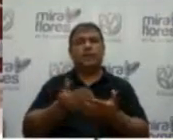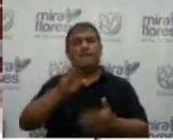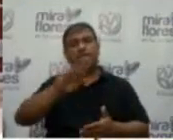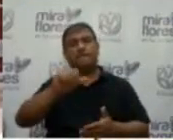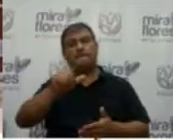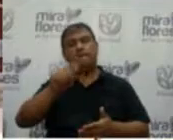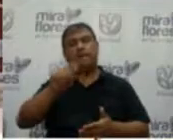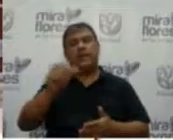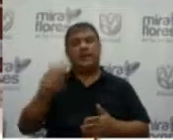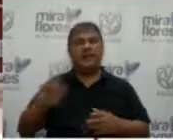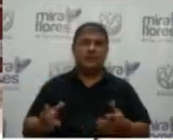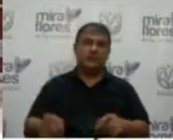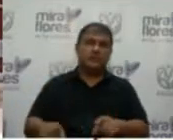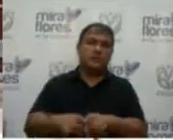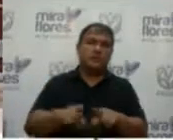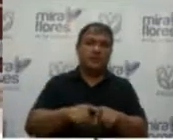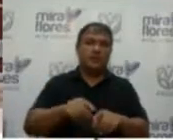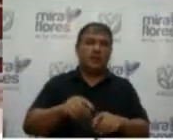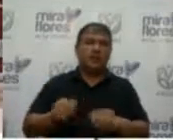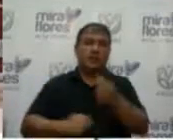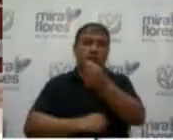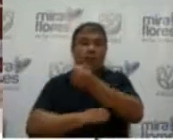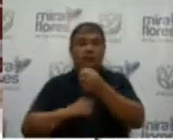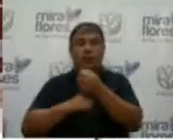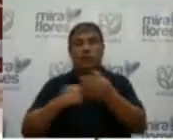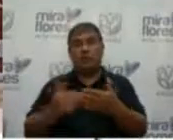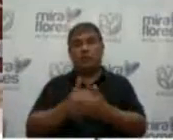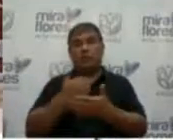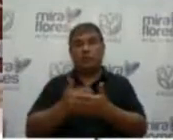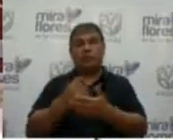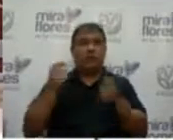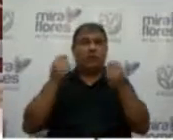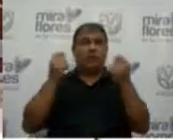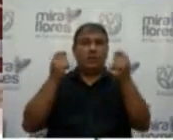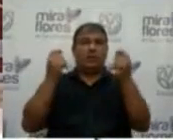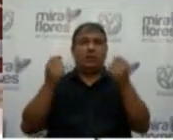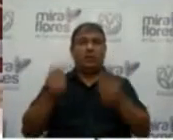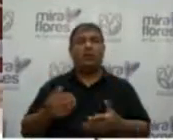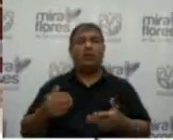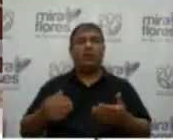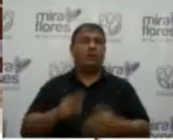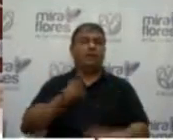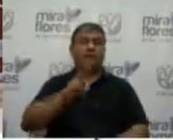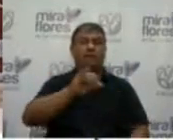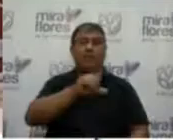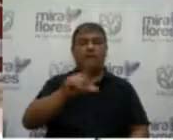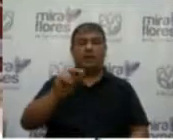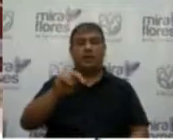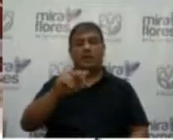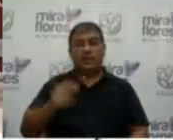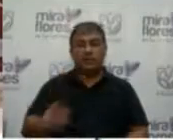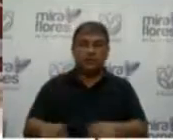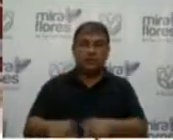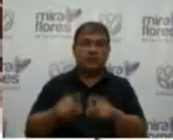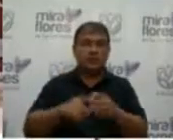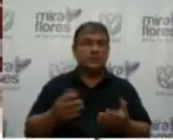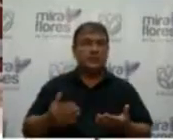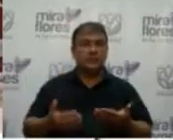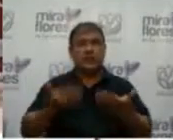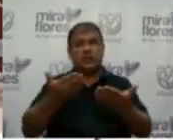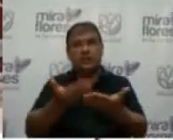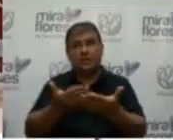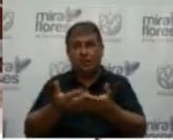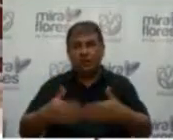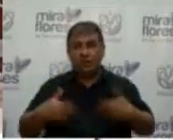Balta, y el puente que hemos inaugurado hace poco que es el puente Viena también, ¿no? Entonces seguimos tendiendo